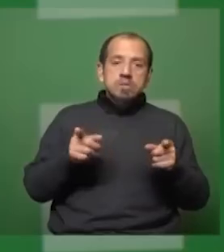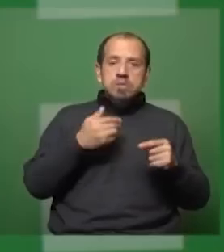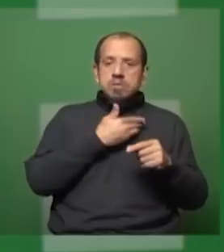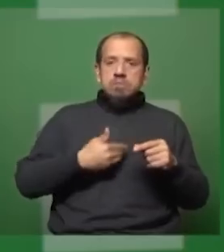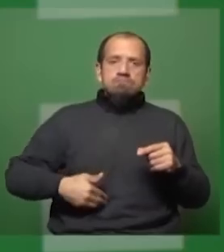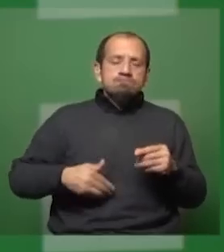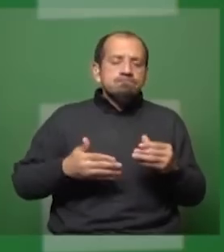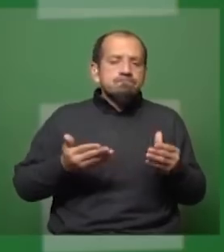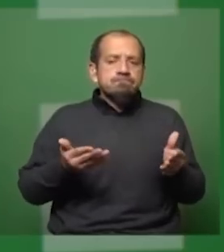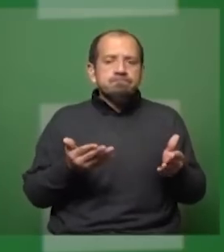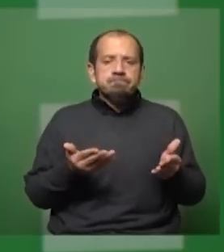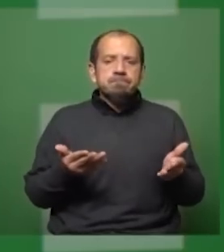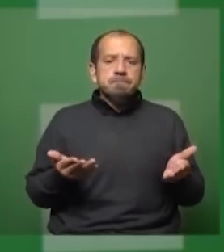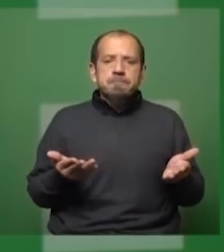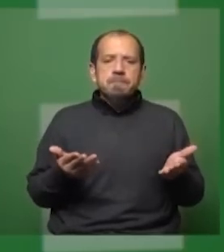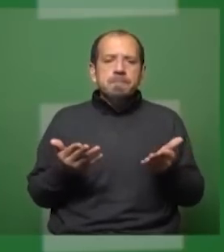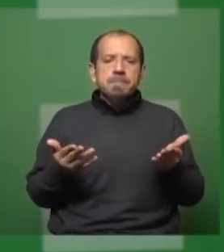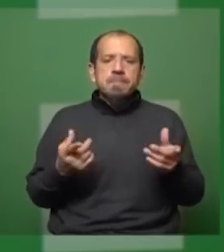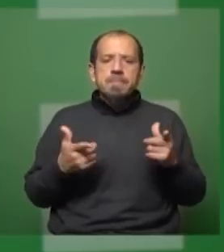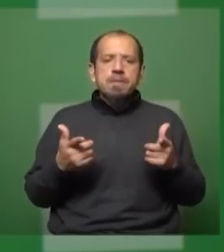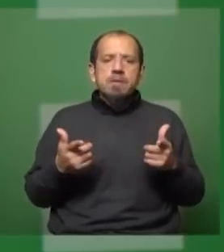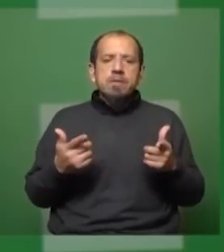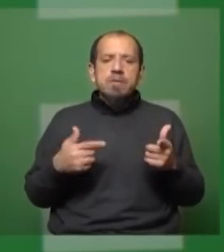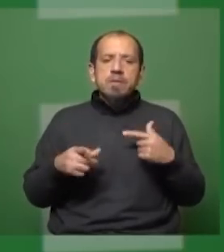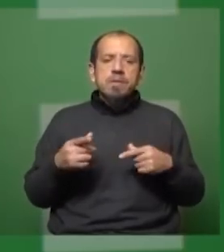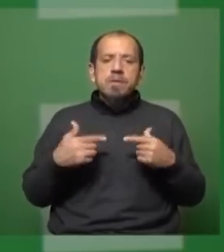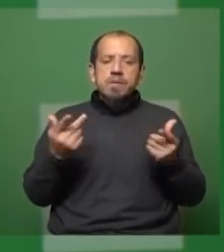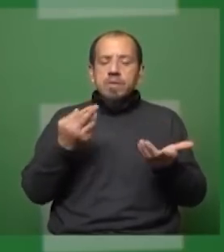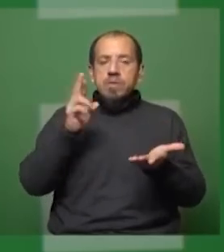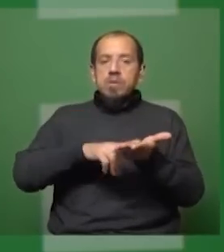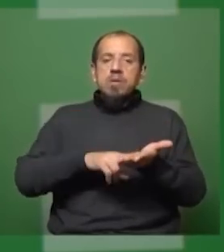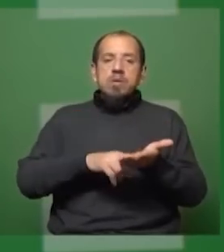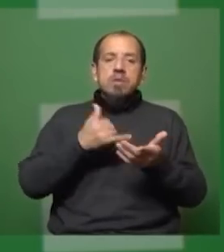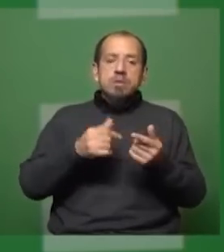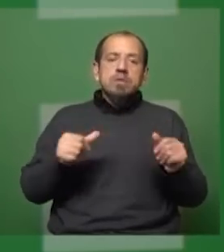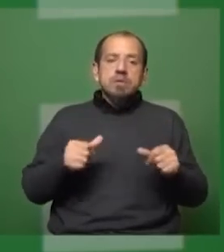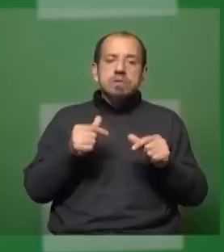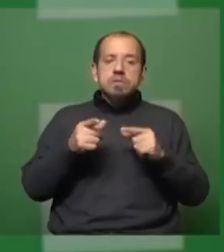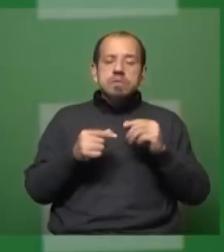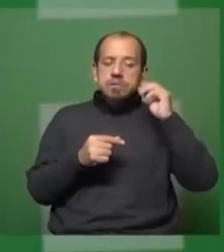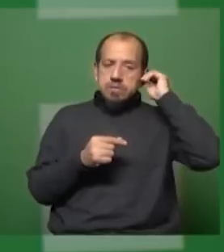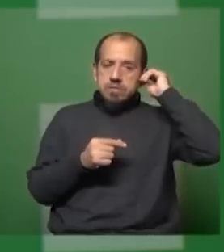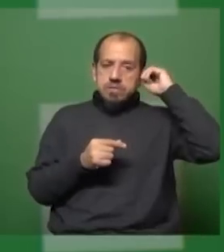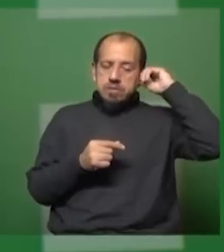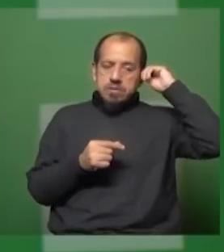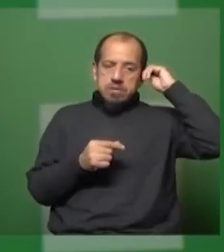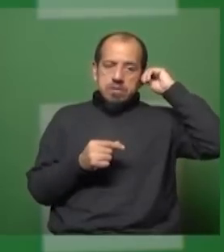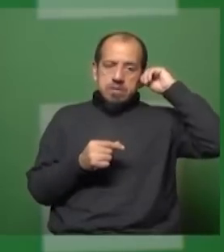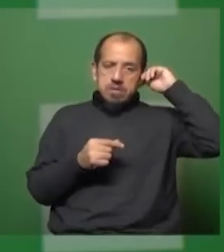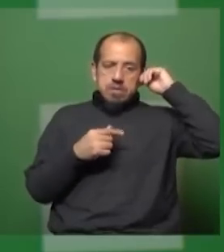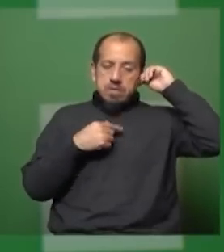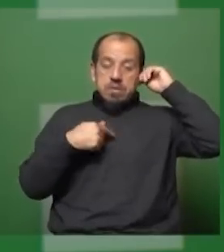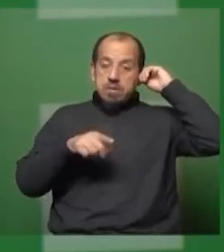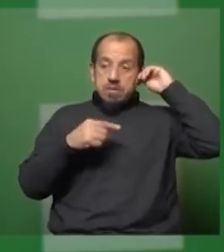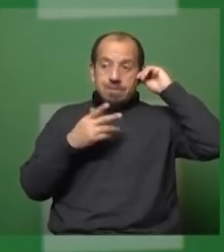el gobierno no no tiene fuerza como para tomar las resoluciones que tiene que tomar para enfrentar y que en ese sentido ha tirado la